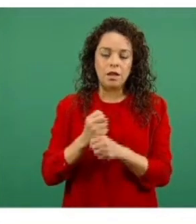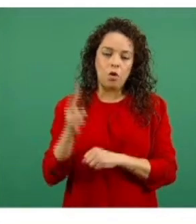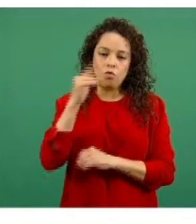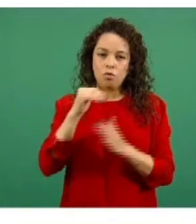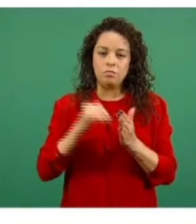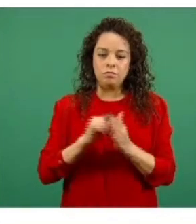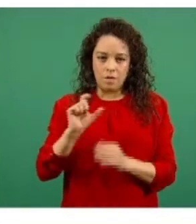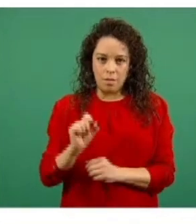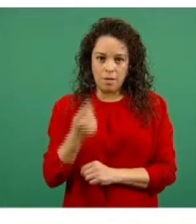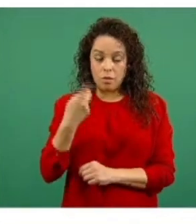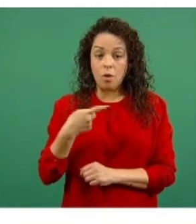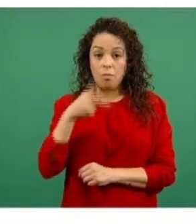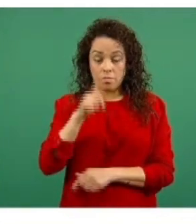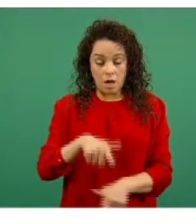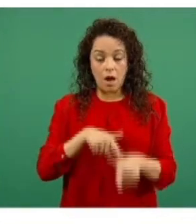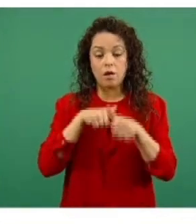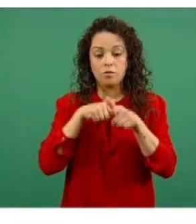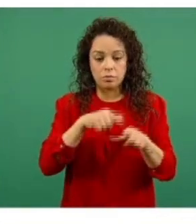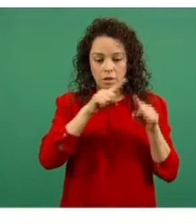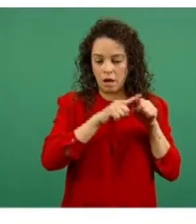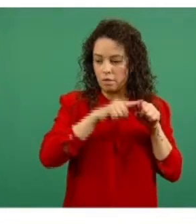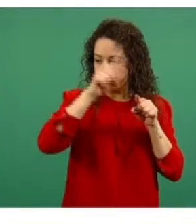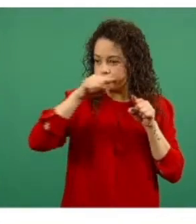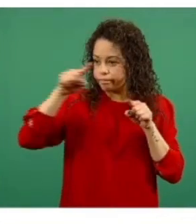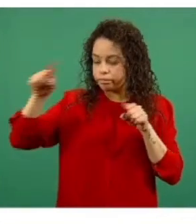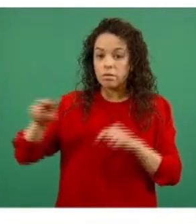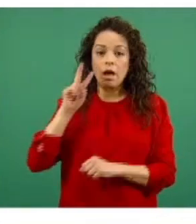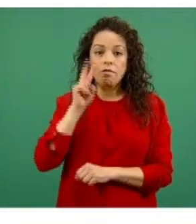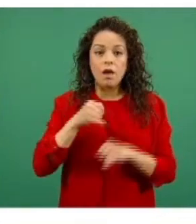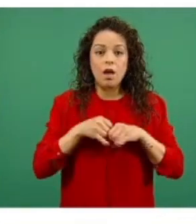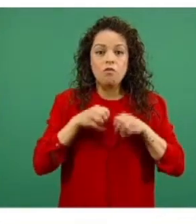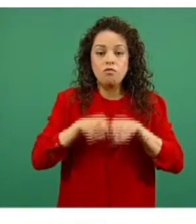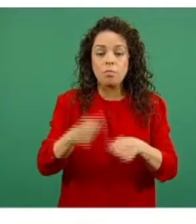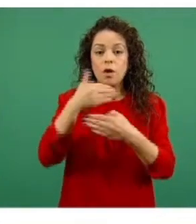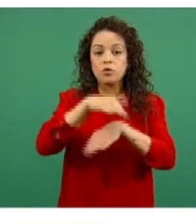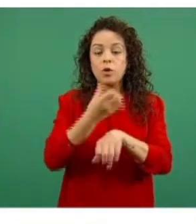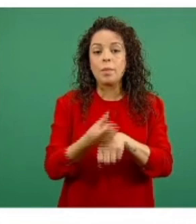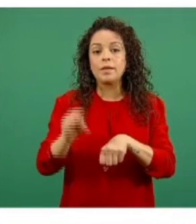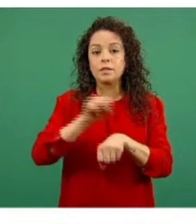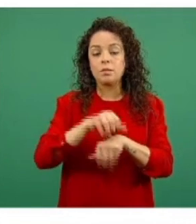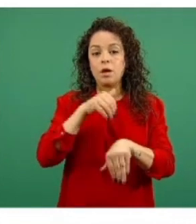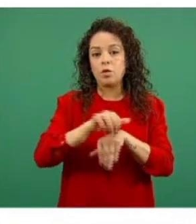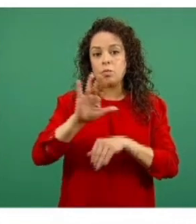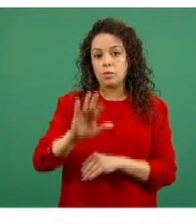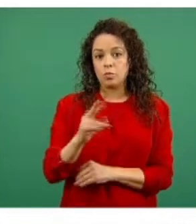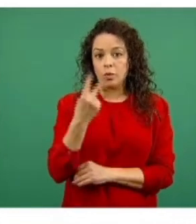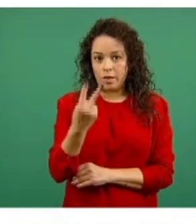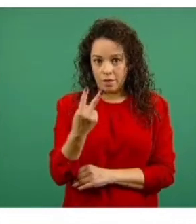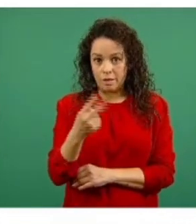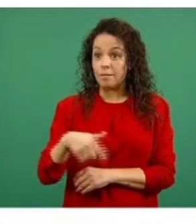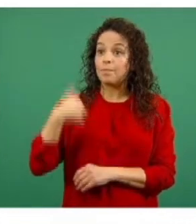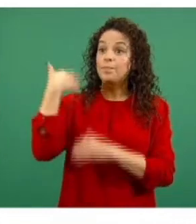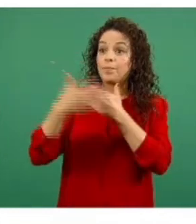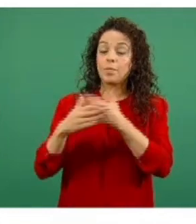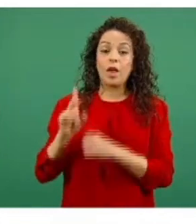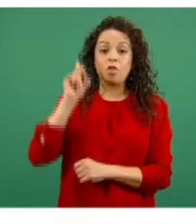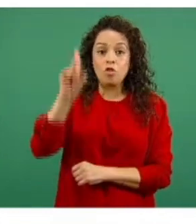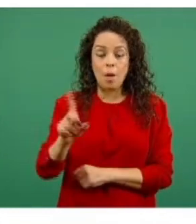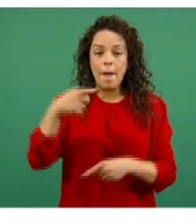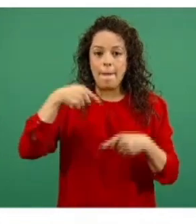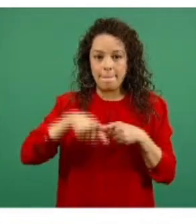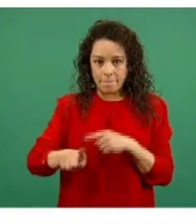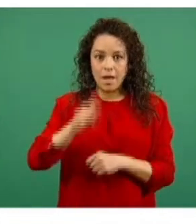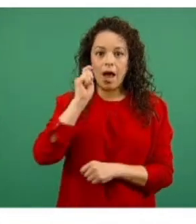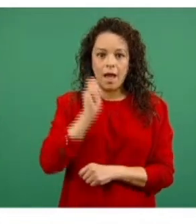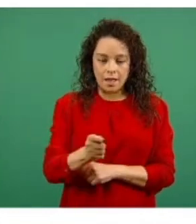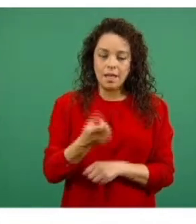seguimos graficando las semanas 52 y el domingo que viene ya graficaremos la semana 53